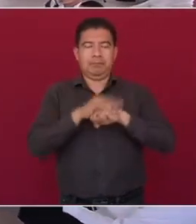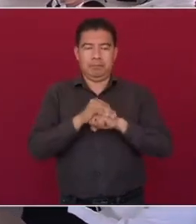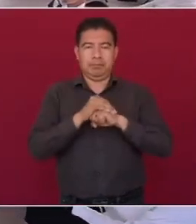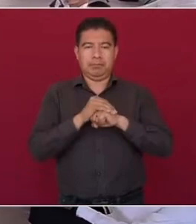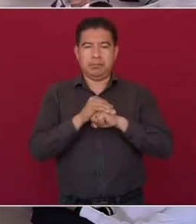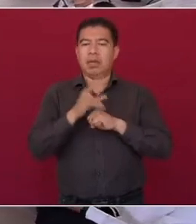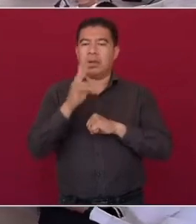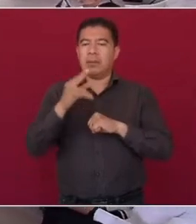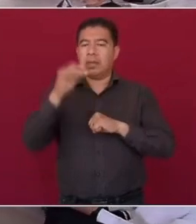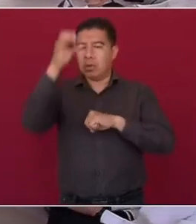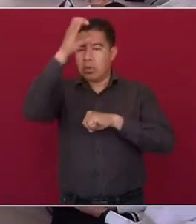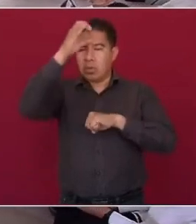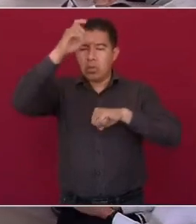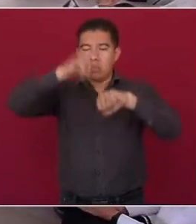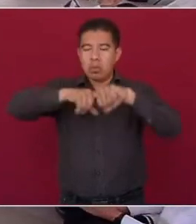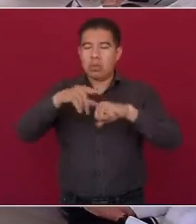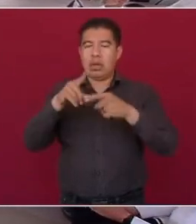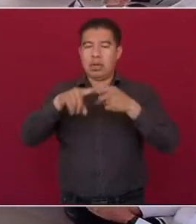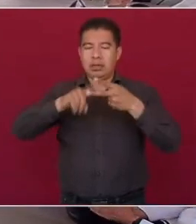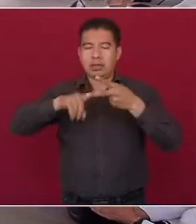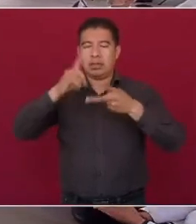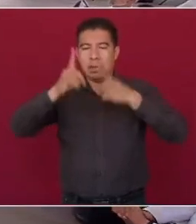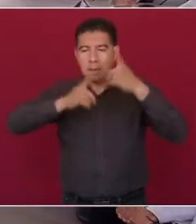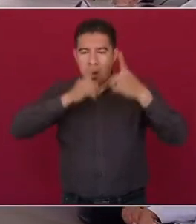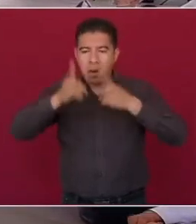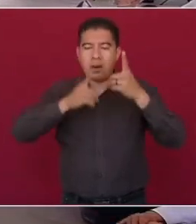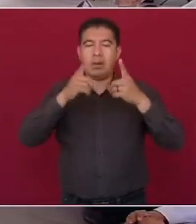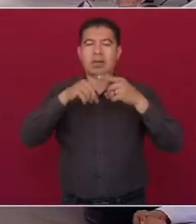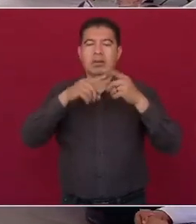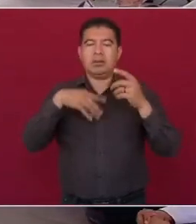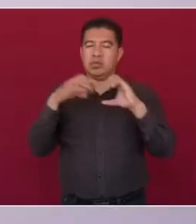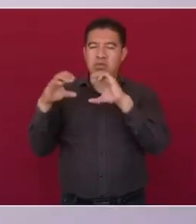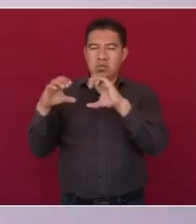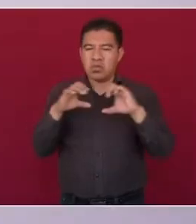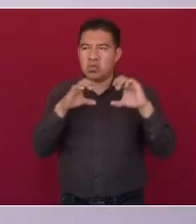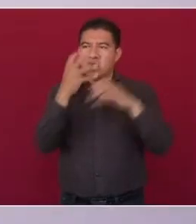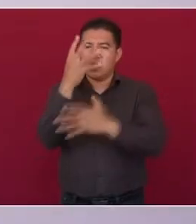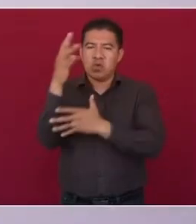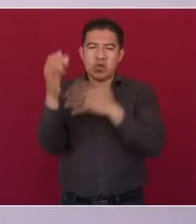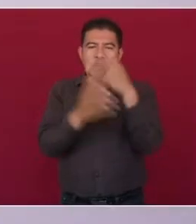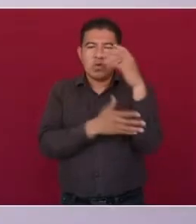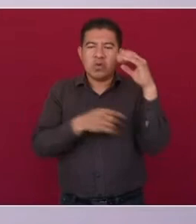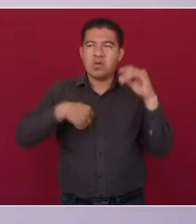apoyando la cultura, el deporte, cuidando el medio ambiente.